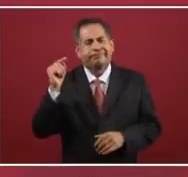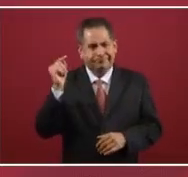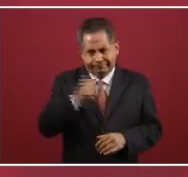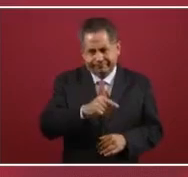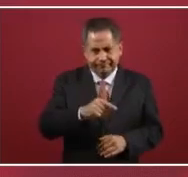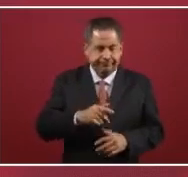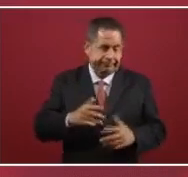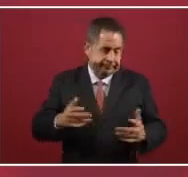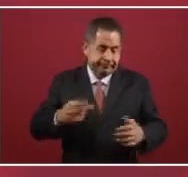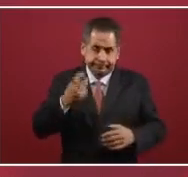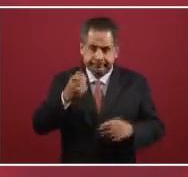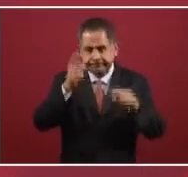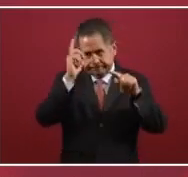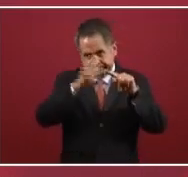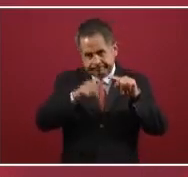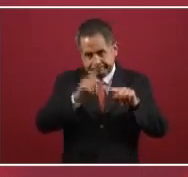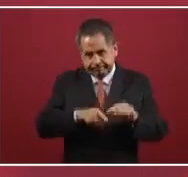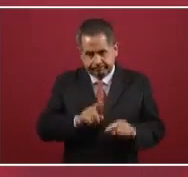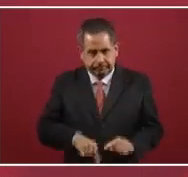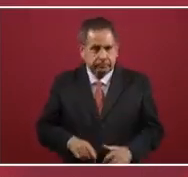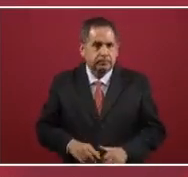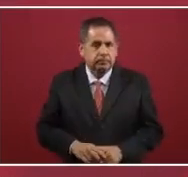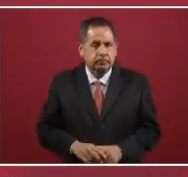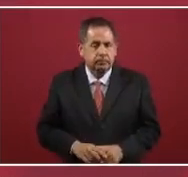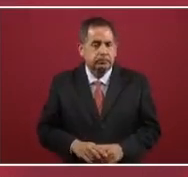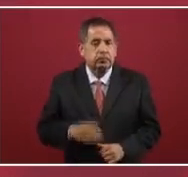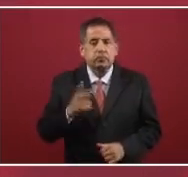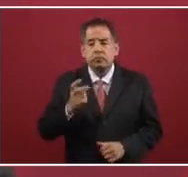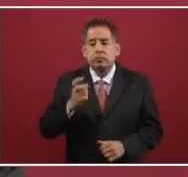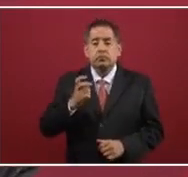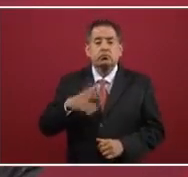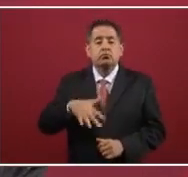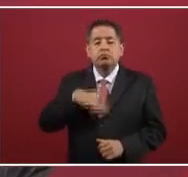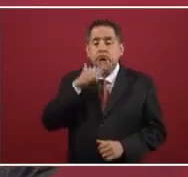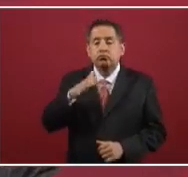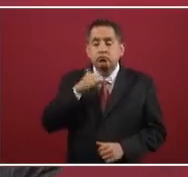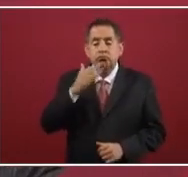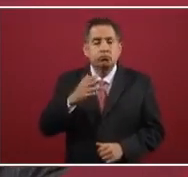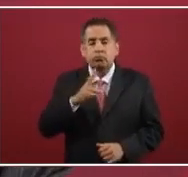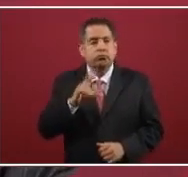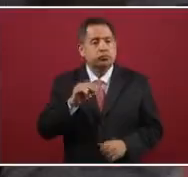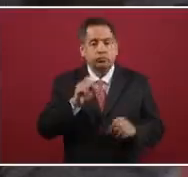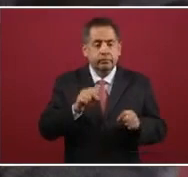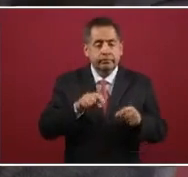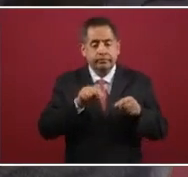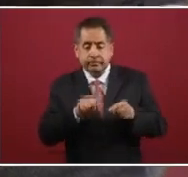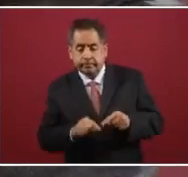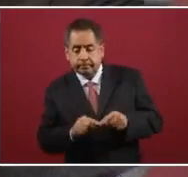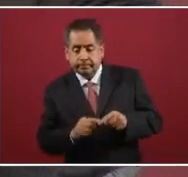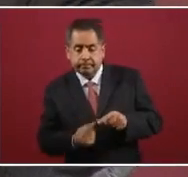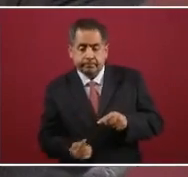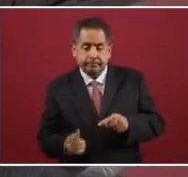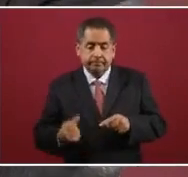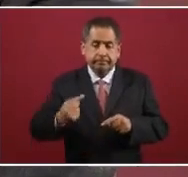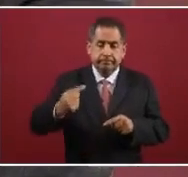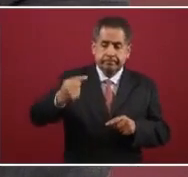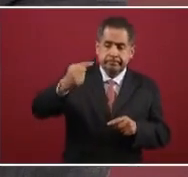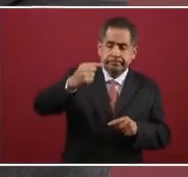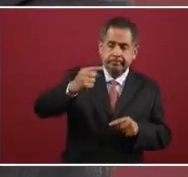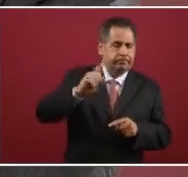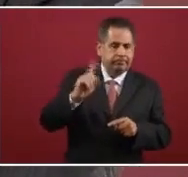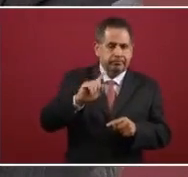la corrupción. La corrupción no se da, lo hemos dicho varias veces,